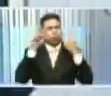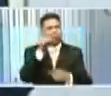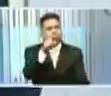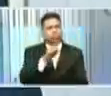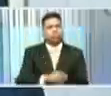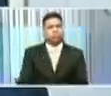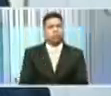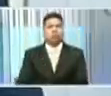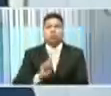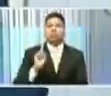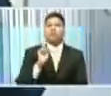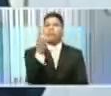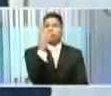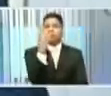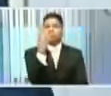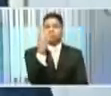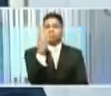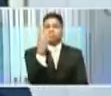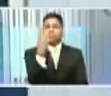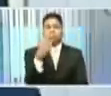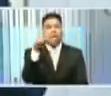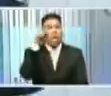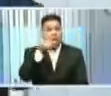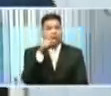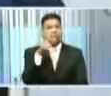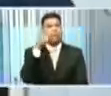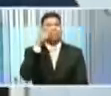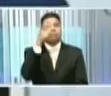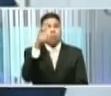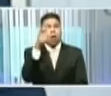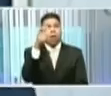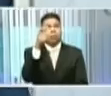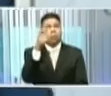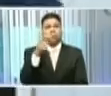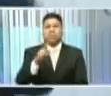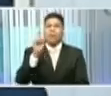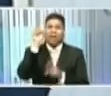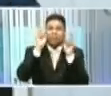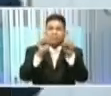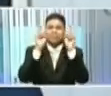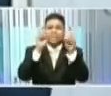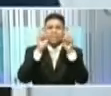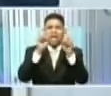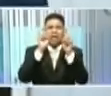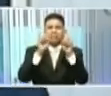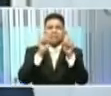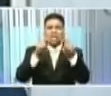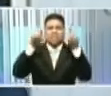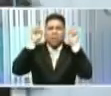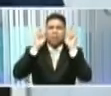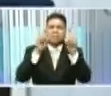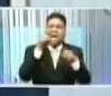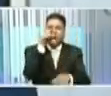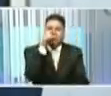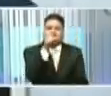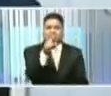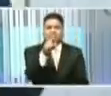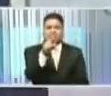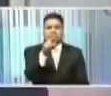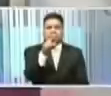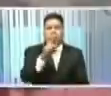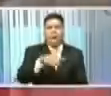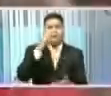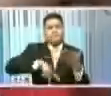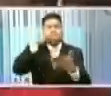Y una vez más, este pueblo te va a dar una lección y van a derrotar tus planes macabros